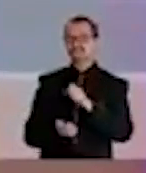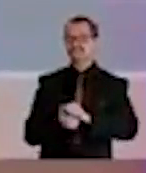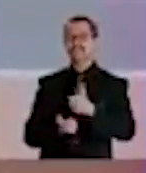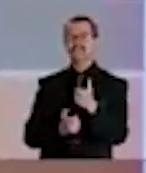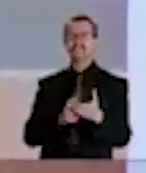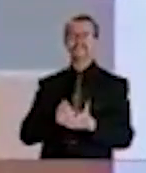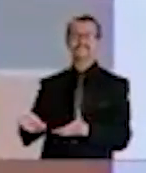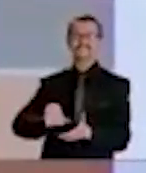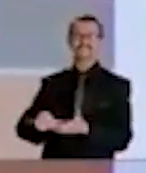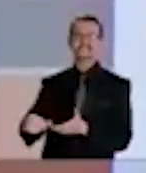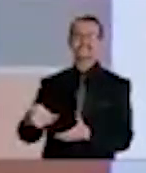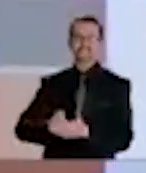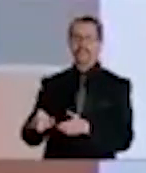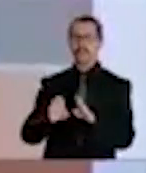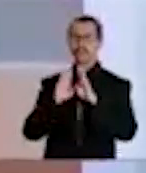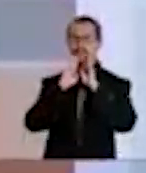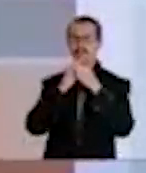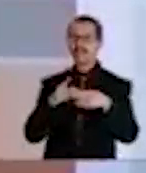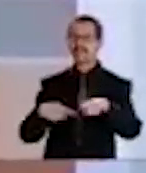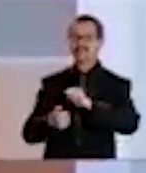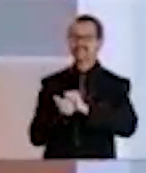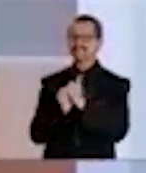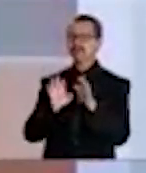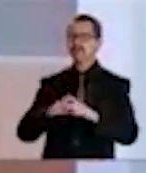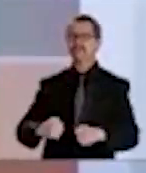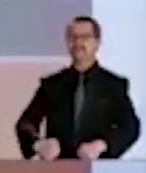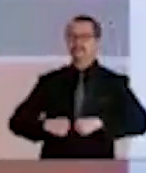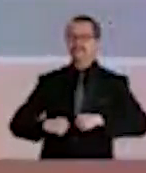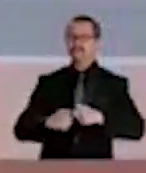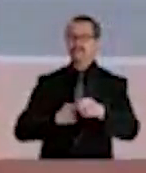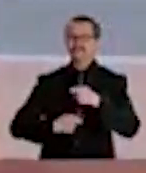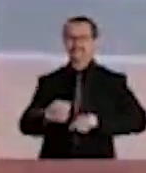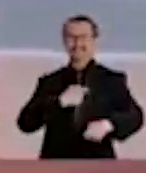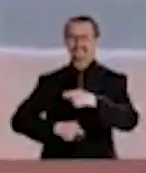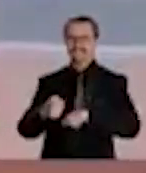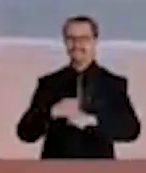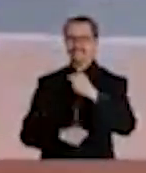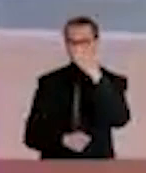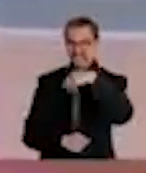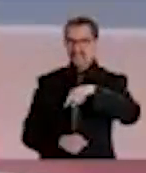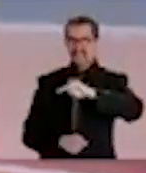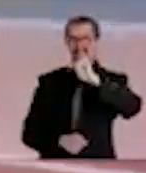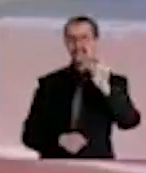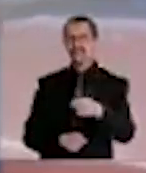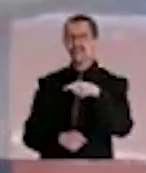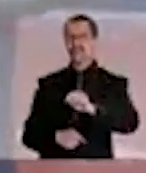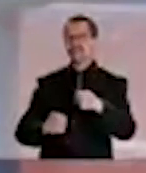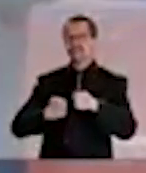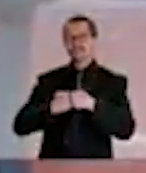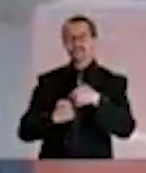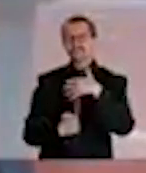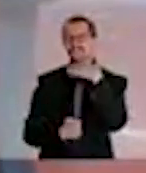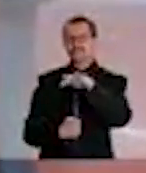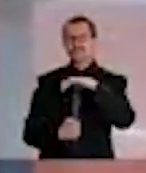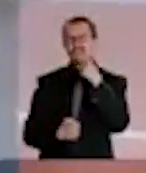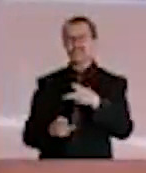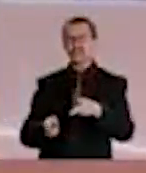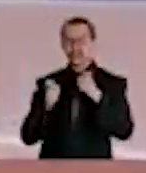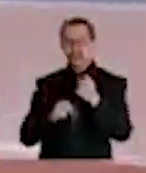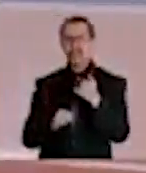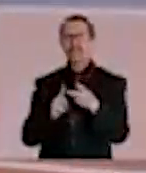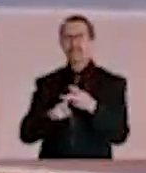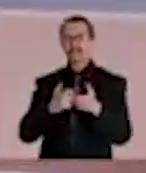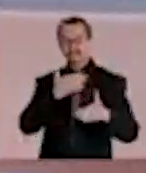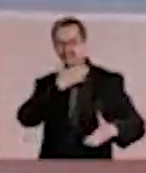tráfico la delincuencia organizada como saben todos aquí en tijuana es robo es extorsión es trata de personas la